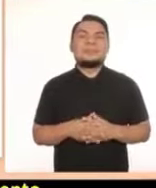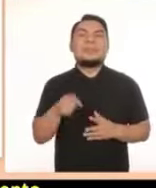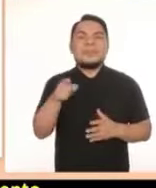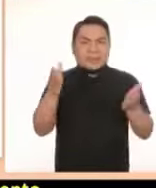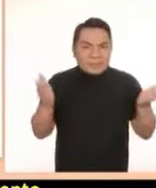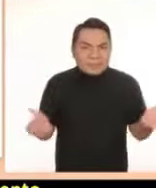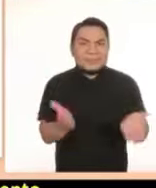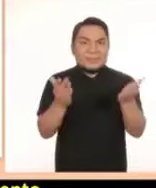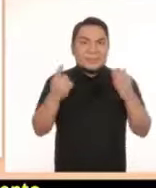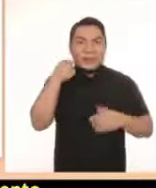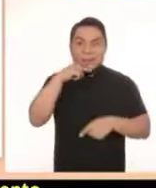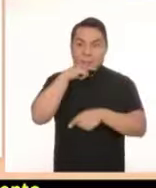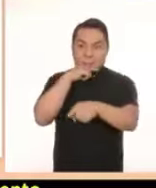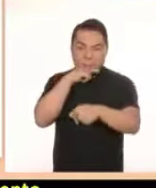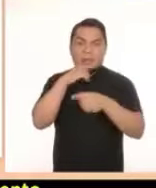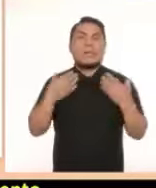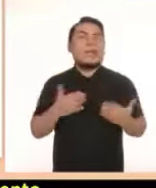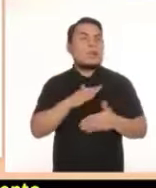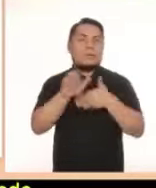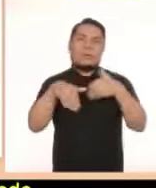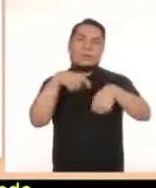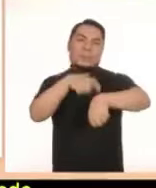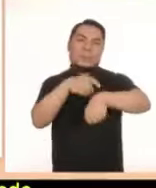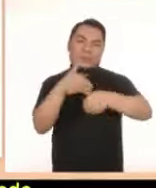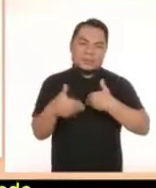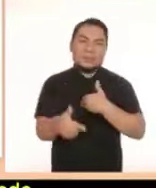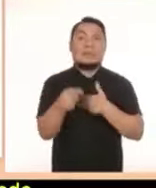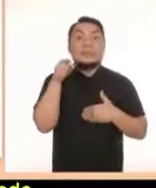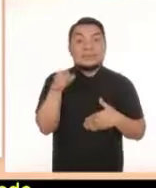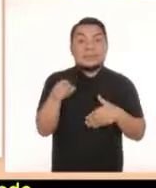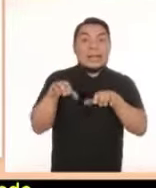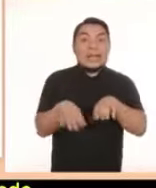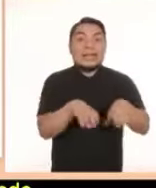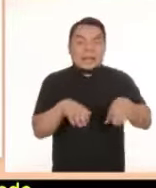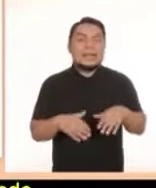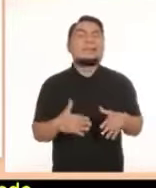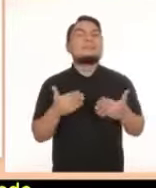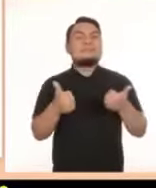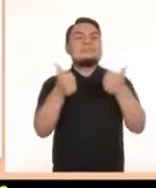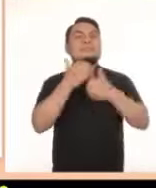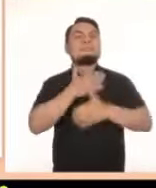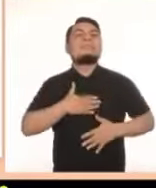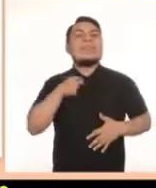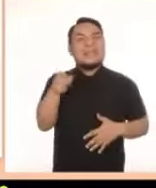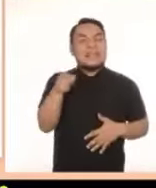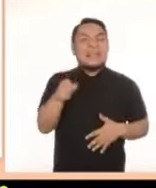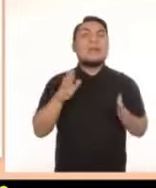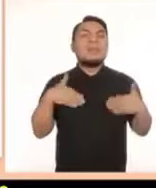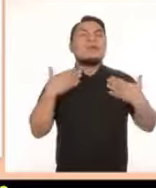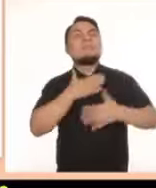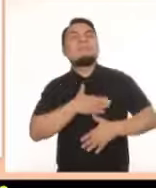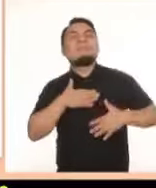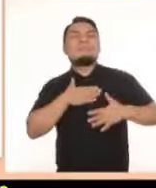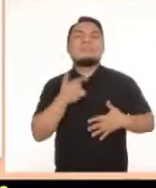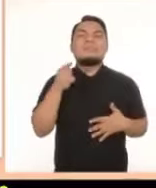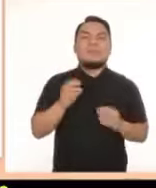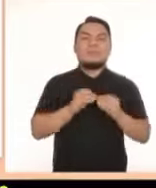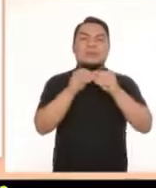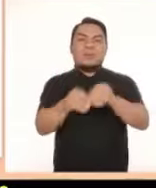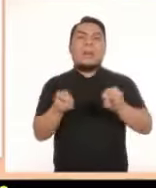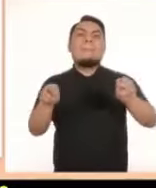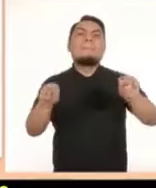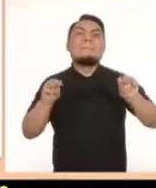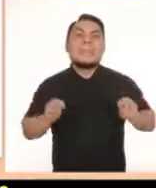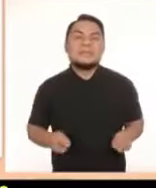Motiva a la niña o el niño en todo momento, para que esta actividad sea de su agrado y pueda divertirse al colocar la